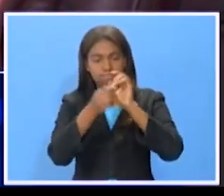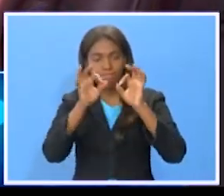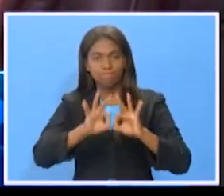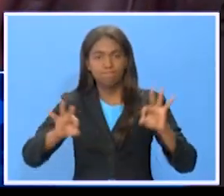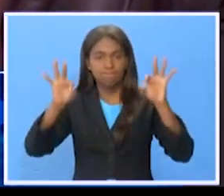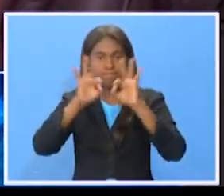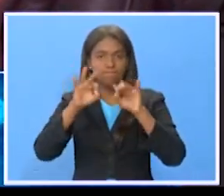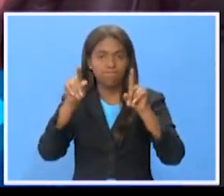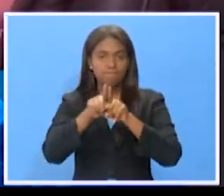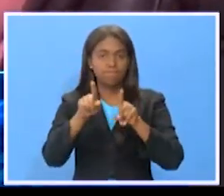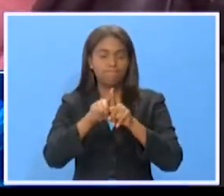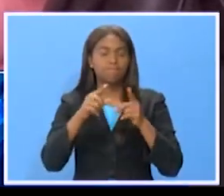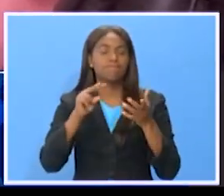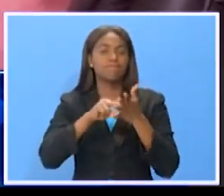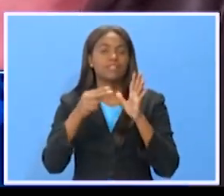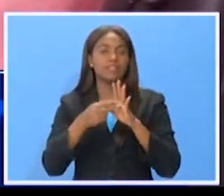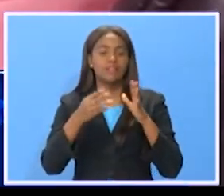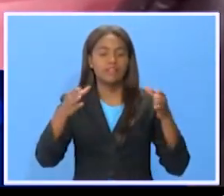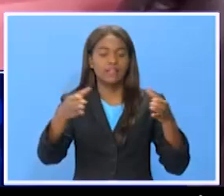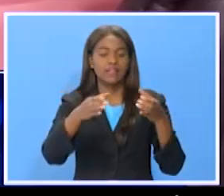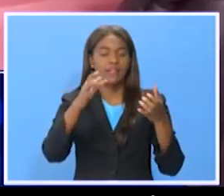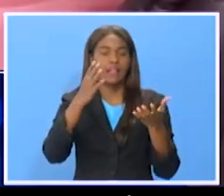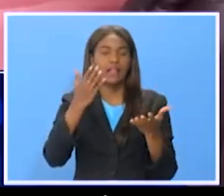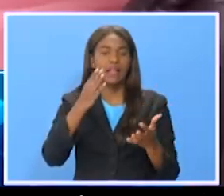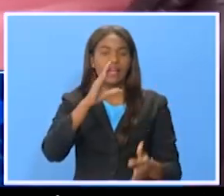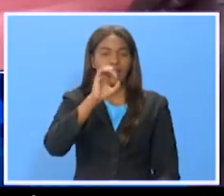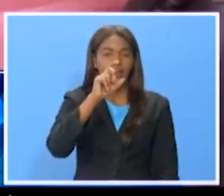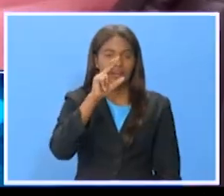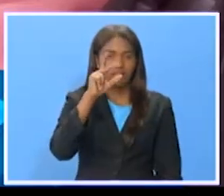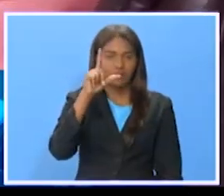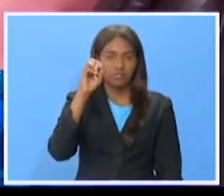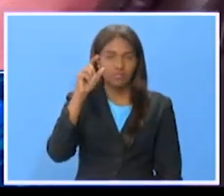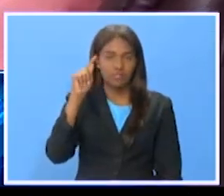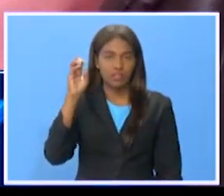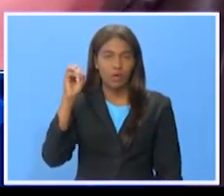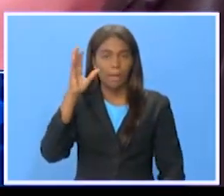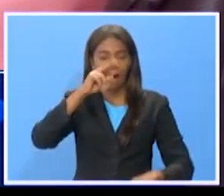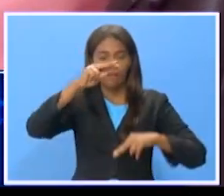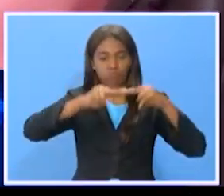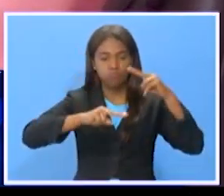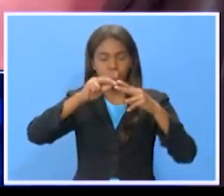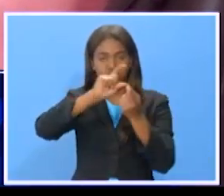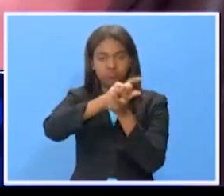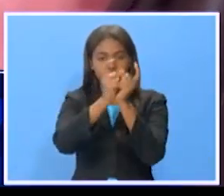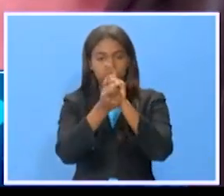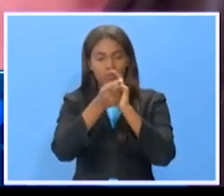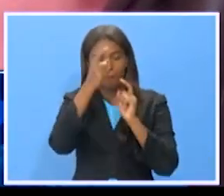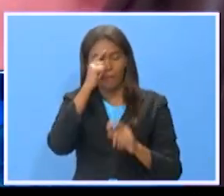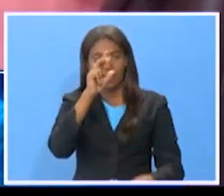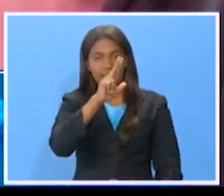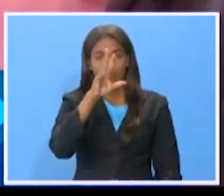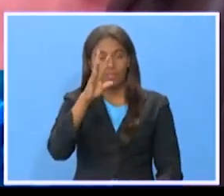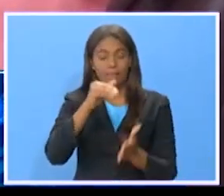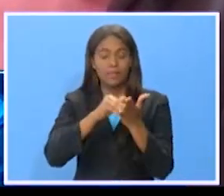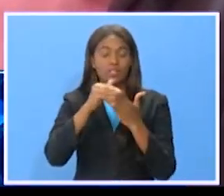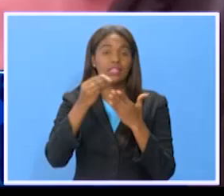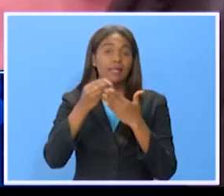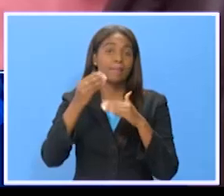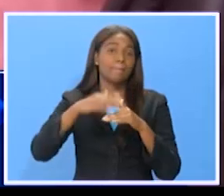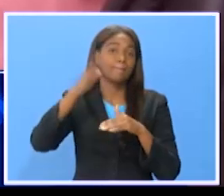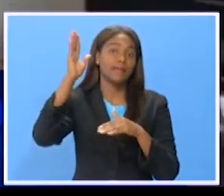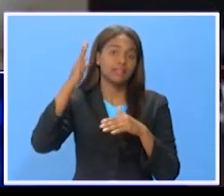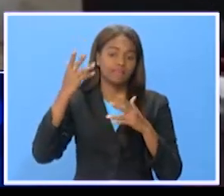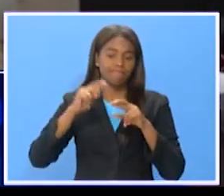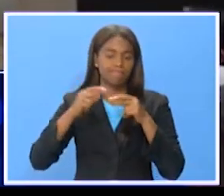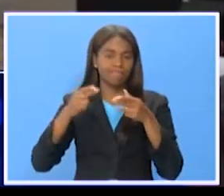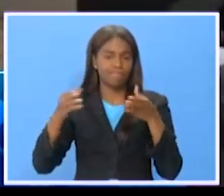importante también, y se refiere al Coliseo Carlos Teo Cruz, una inversión que estará superando los 34 millones de pesos. En una reunión